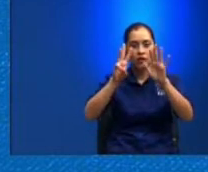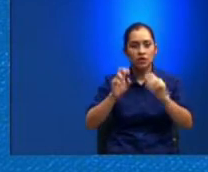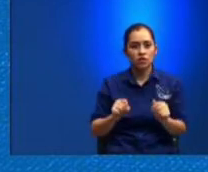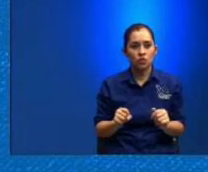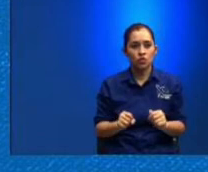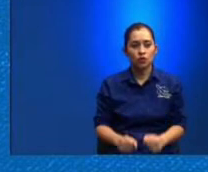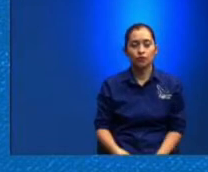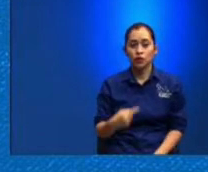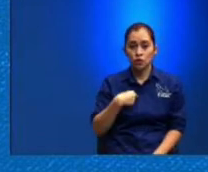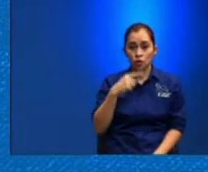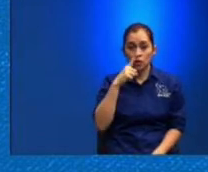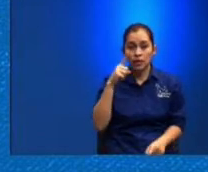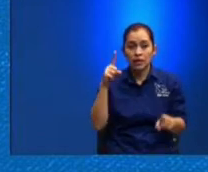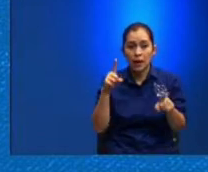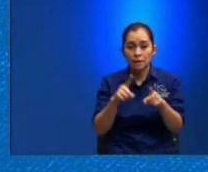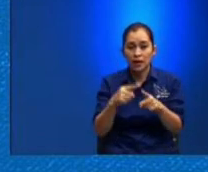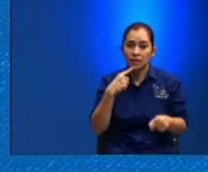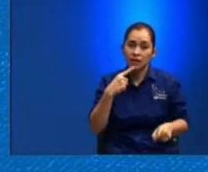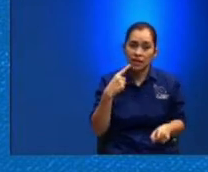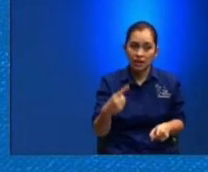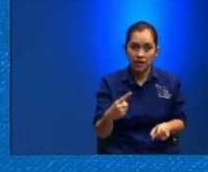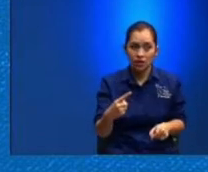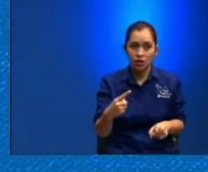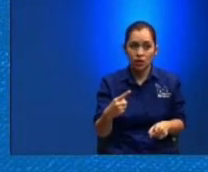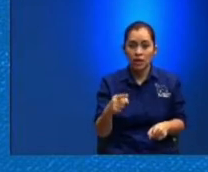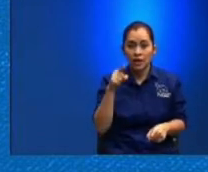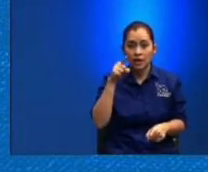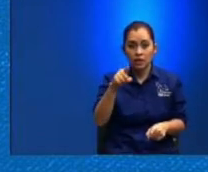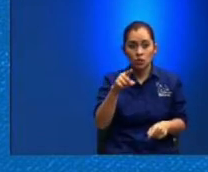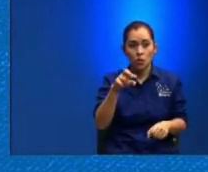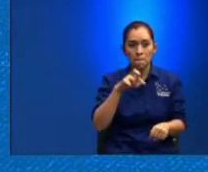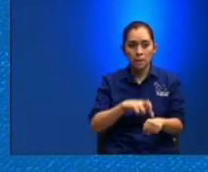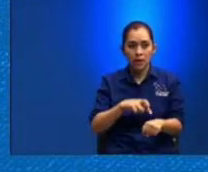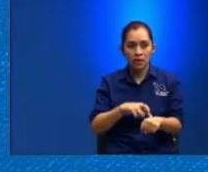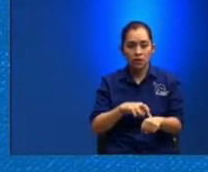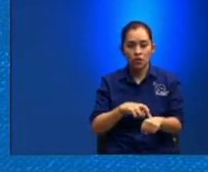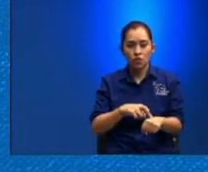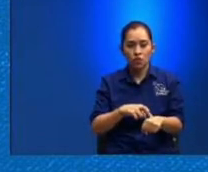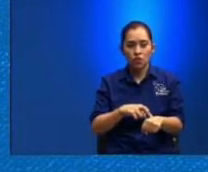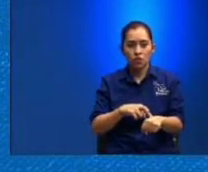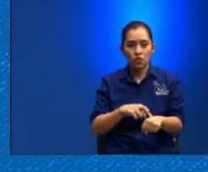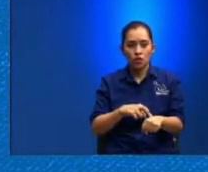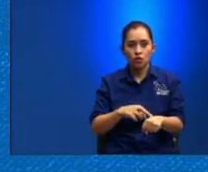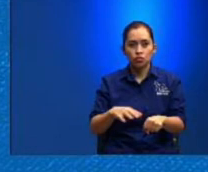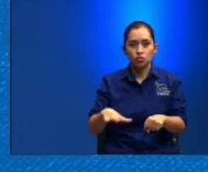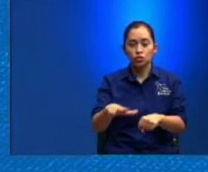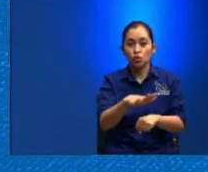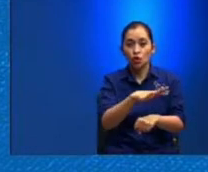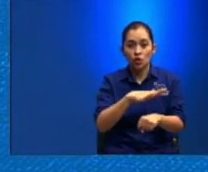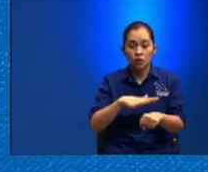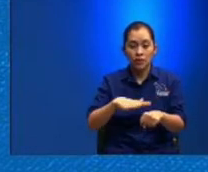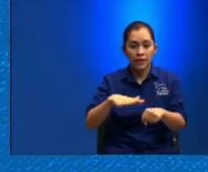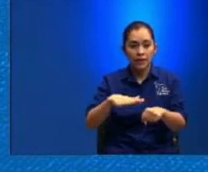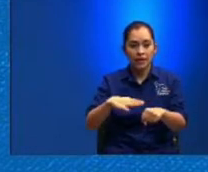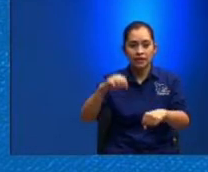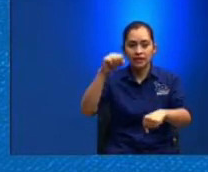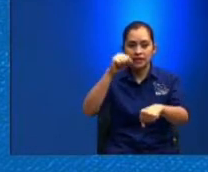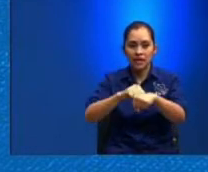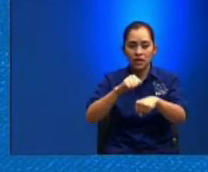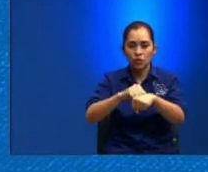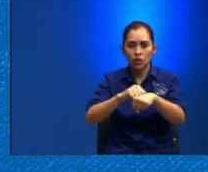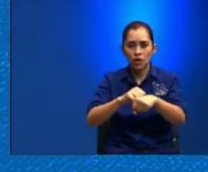puertas del hades no prevalecerán contra ella guau qué cosa más